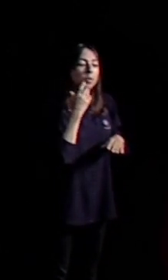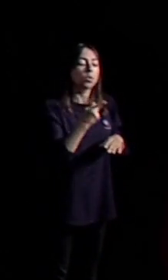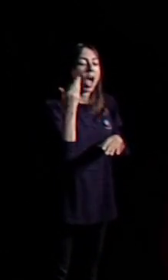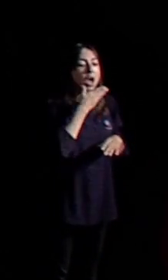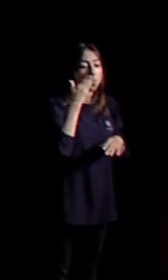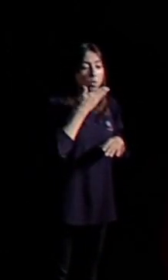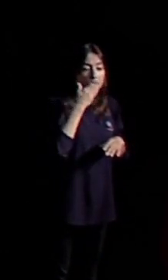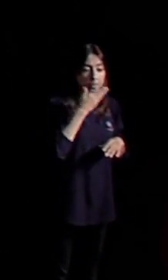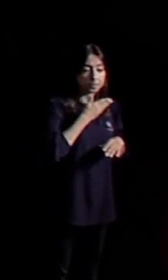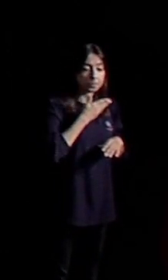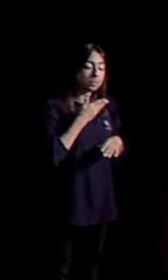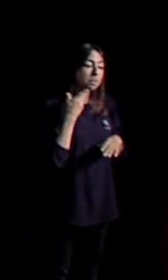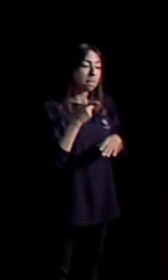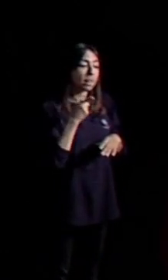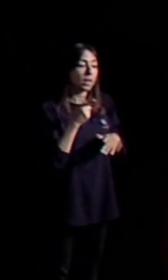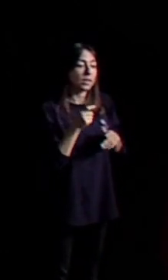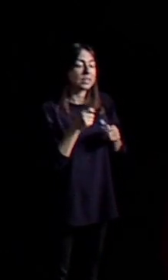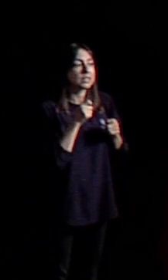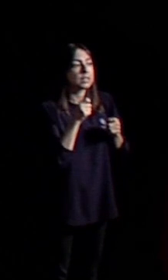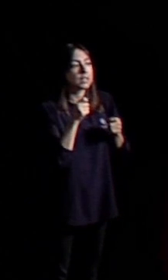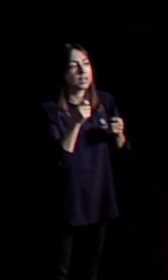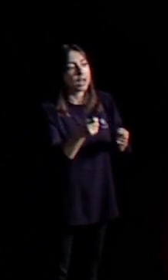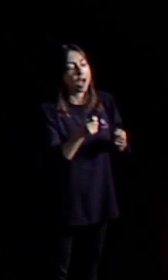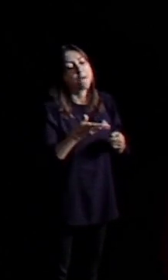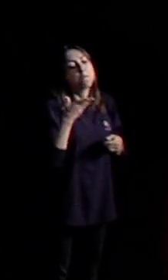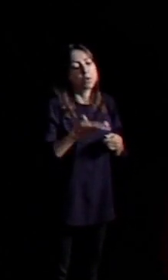escuela se pone en valor de una forma